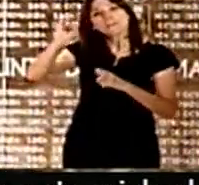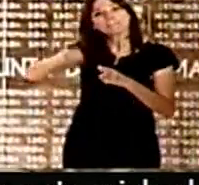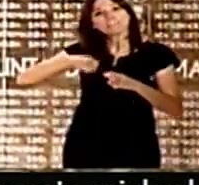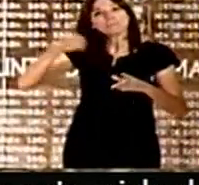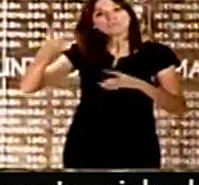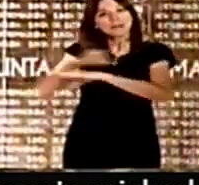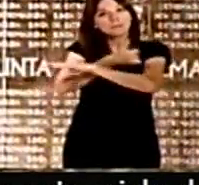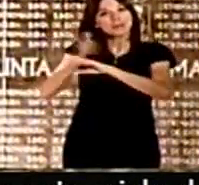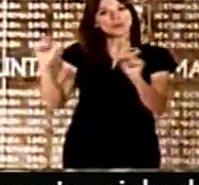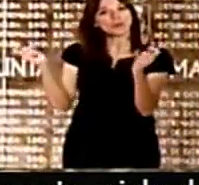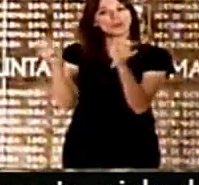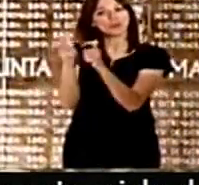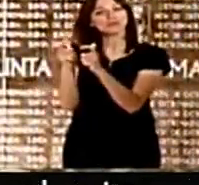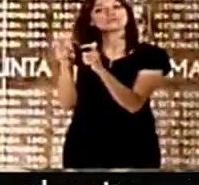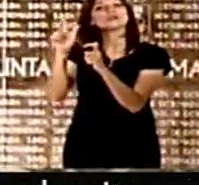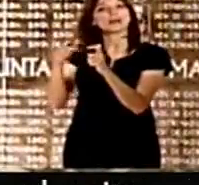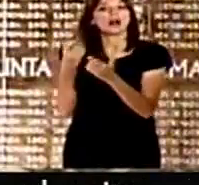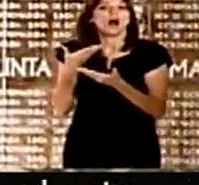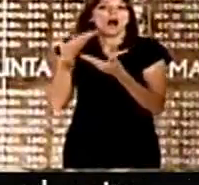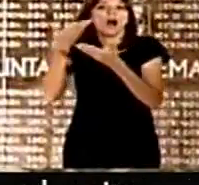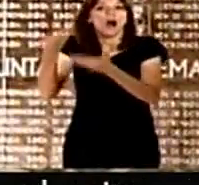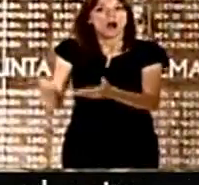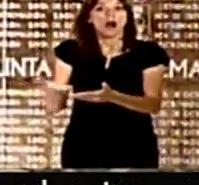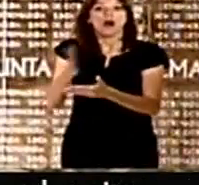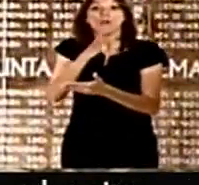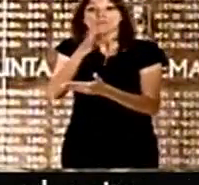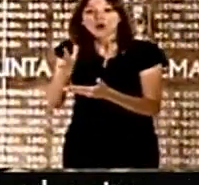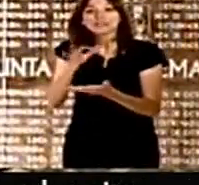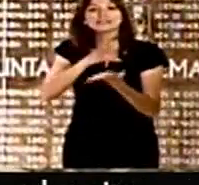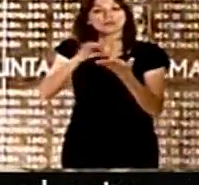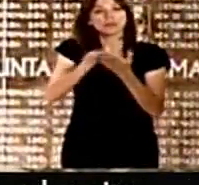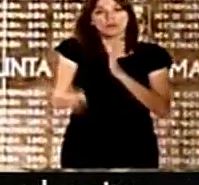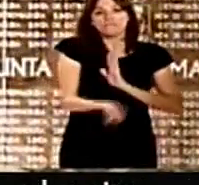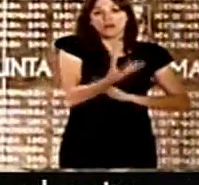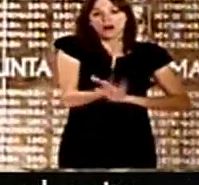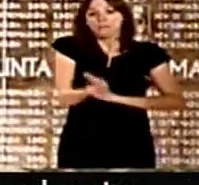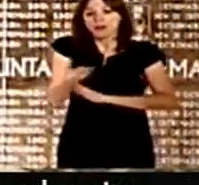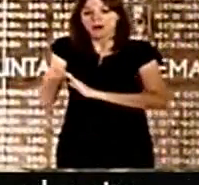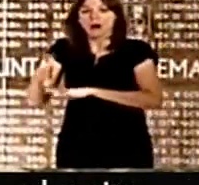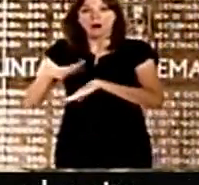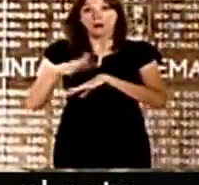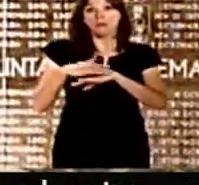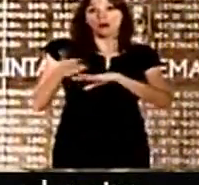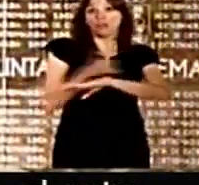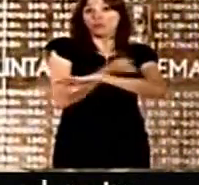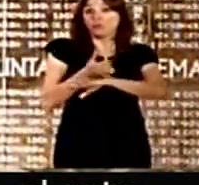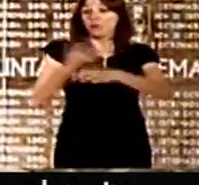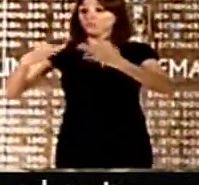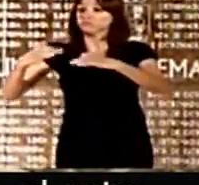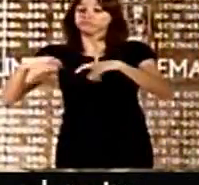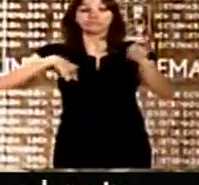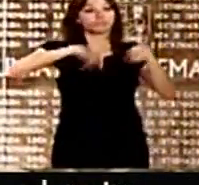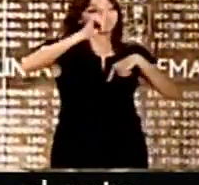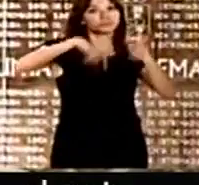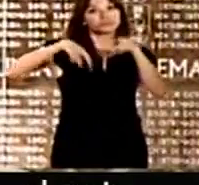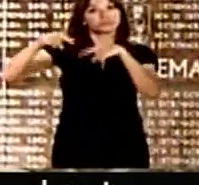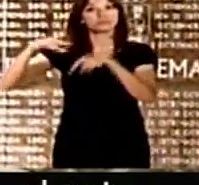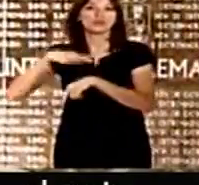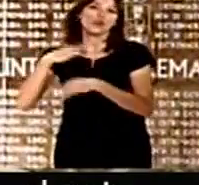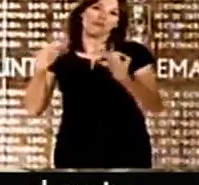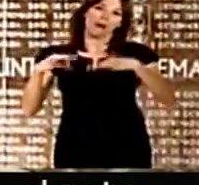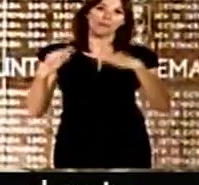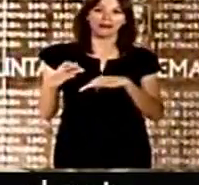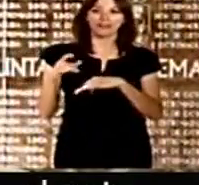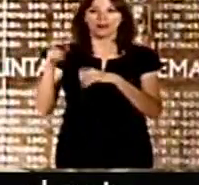esta, que es garantizar todas las rutas que son deficitarias y que, por tanto, la movilidad de los viajeros que normalmente se desplazan a localidades